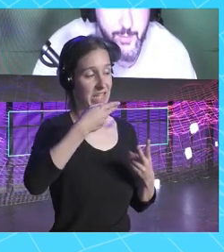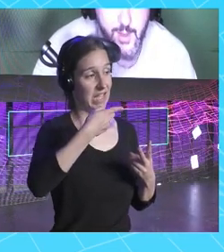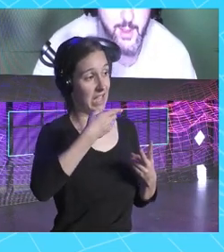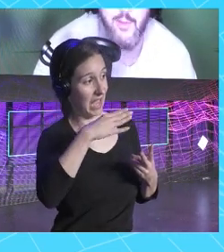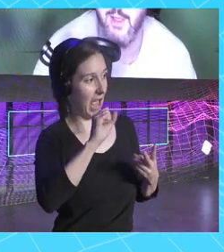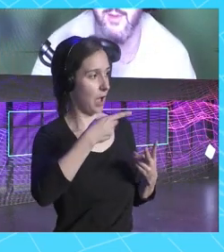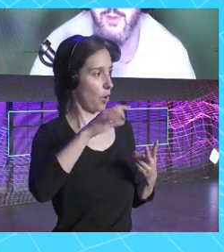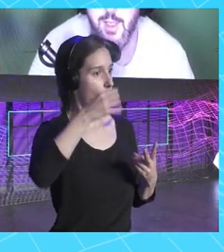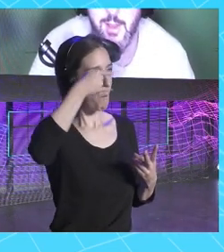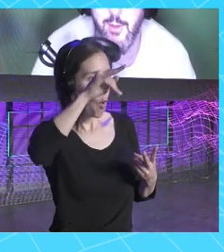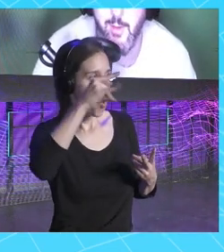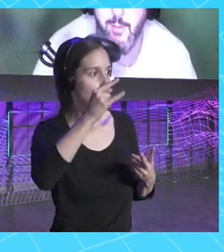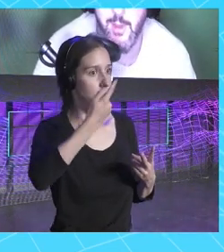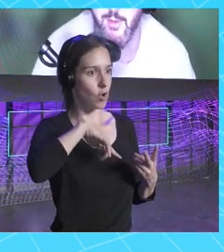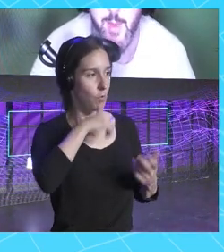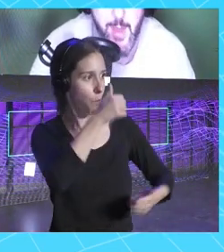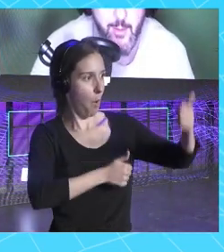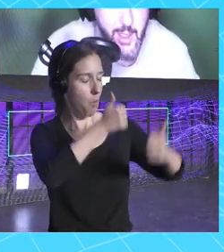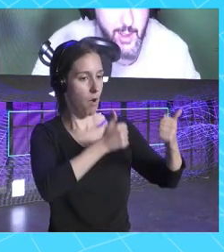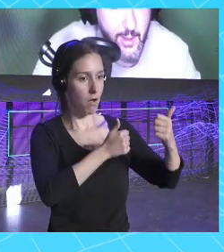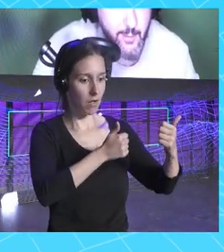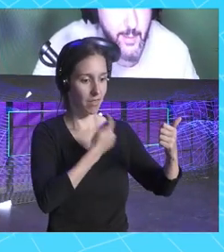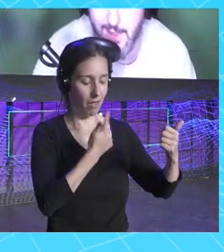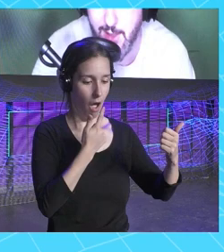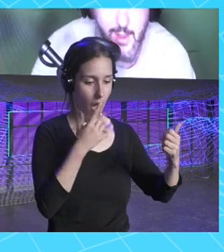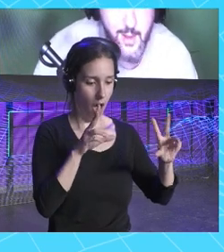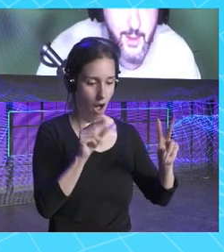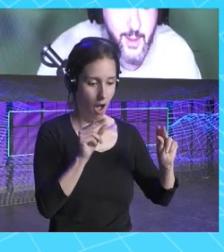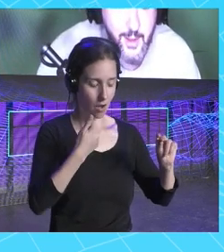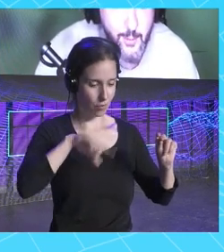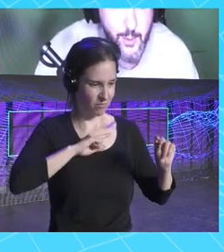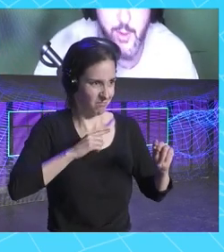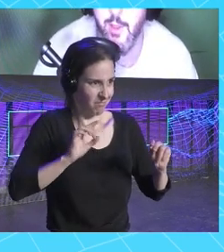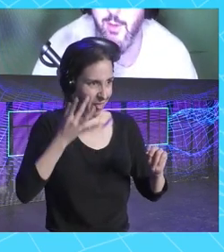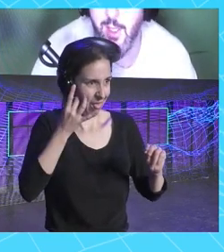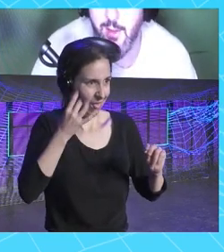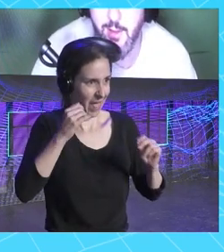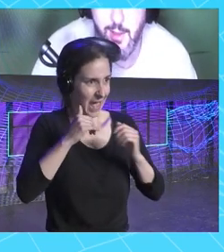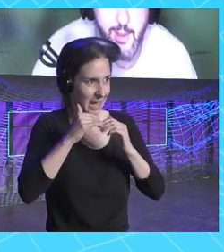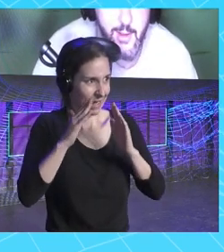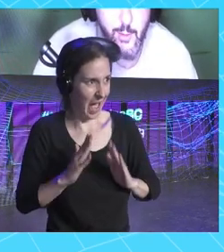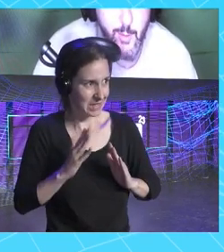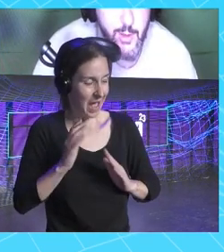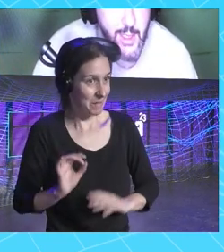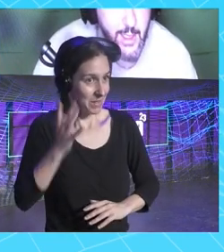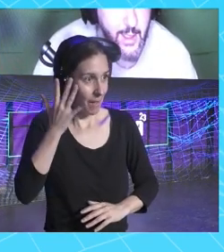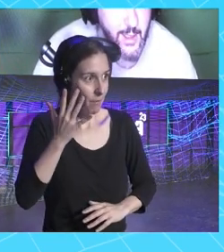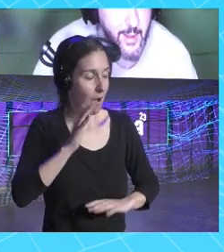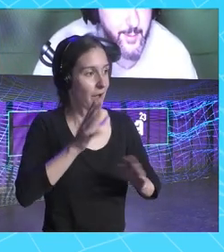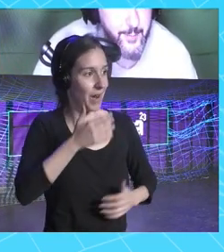al final dices ostras esto que nos inventamos ahí en mi casa estamos jugando contra los Lakers estuvimos